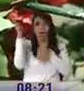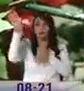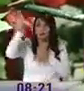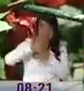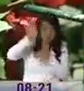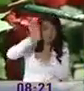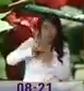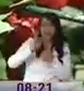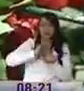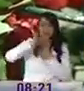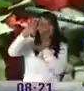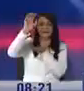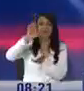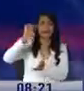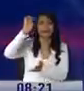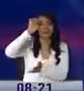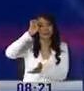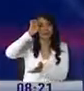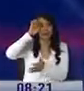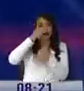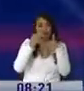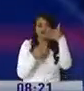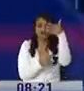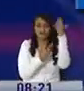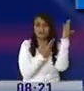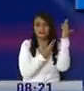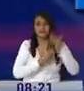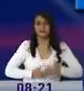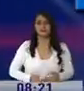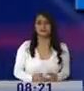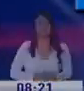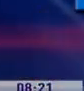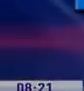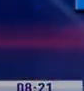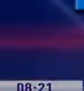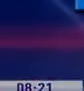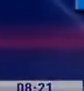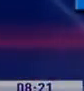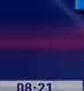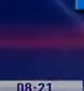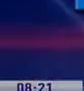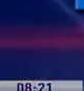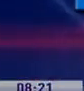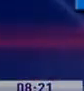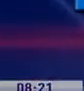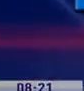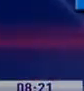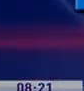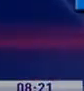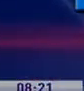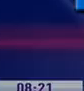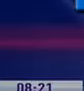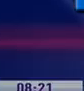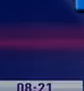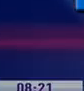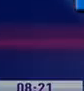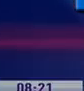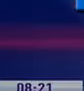transatlántico Pues según las cifras 27.9 millones en vía Europa y Se recibió